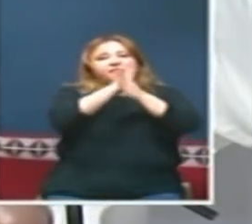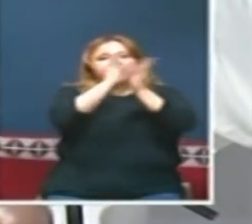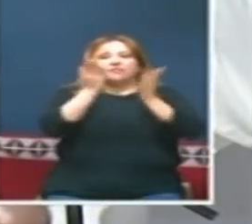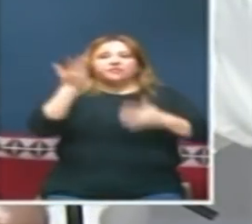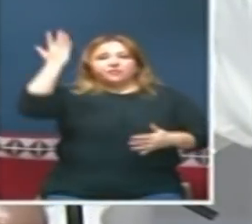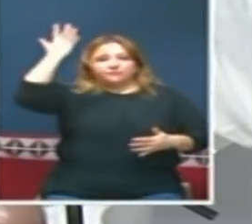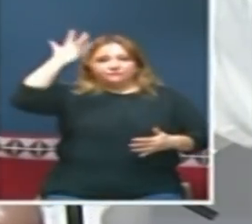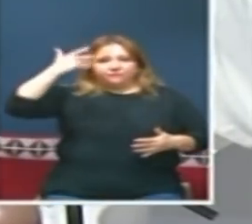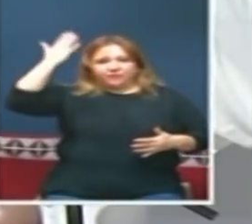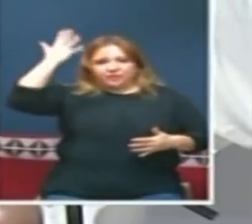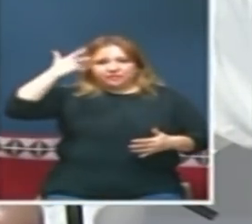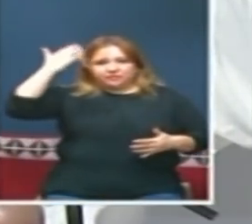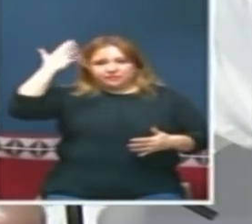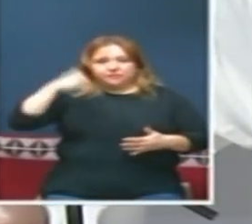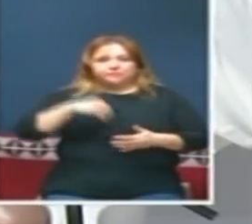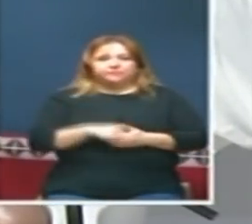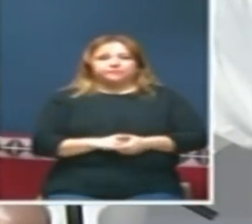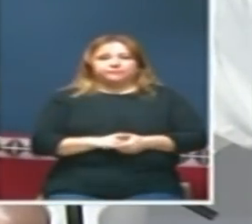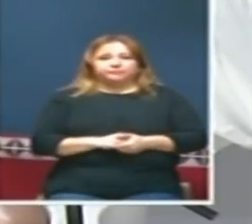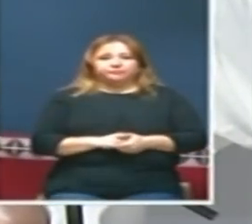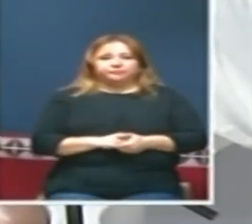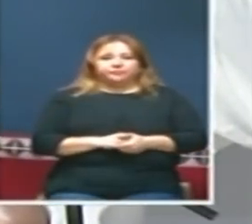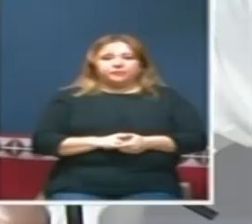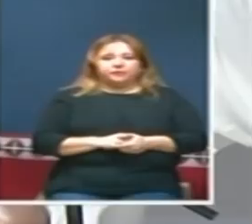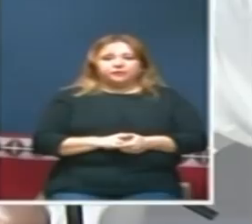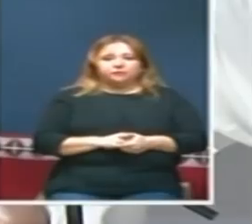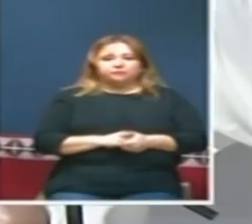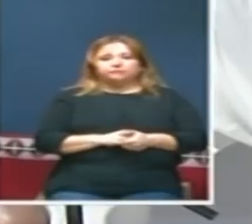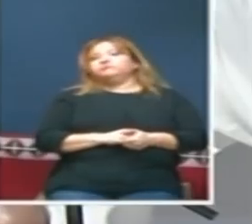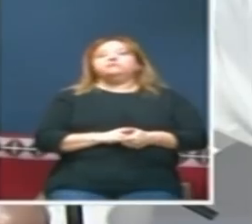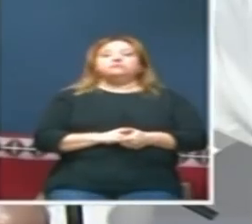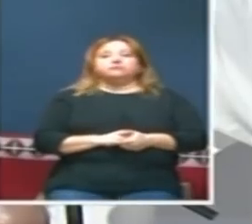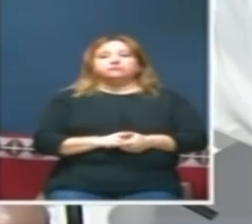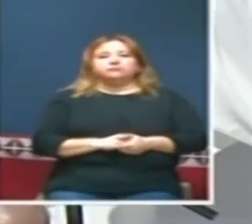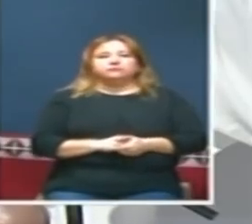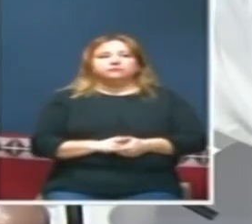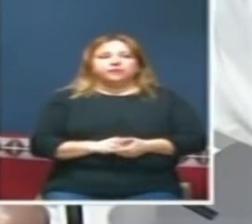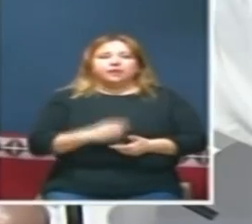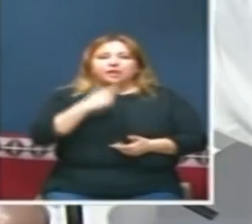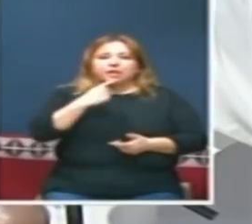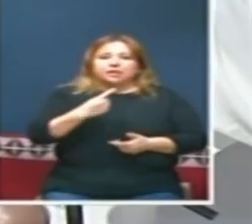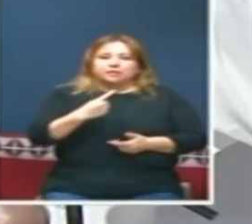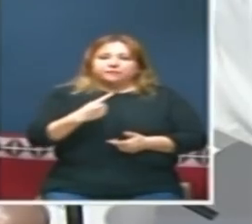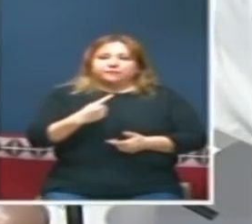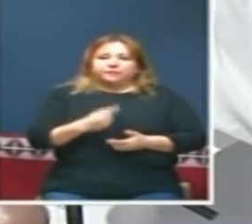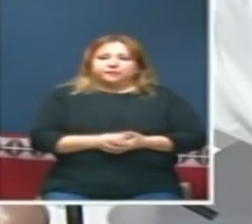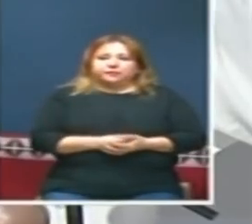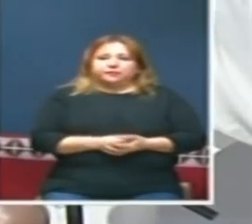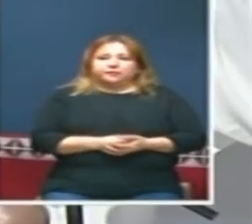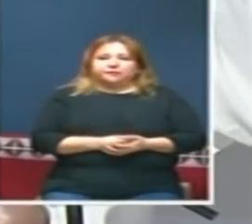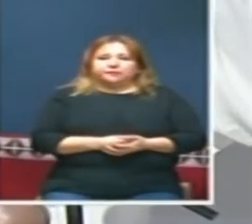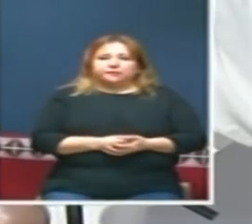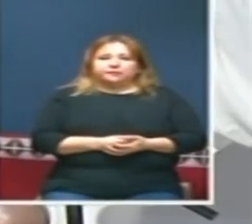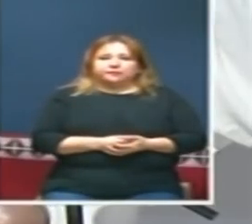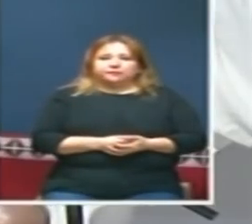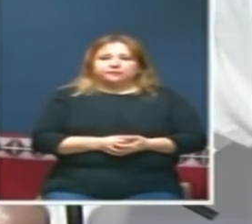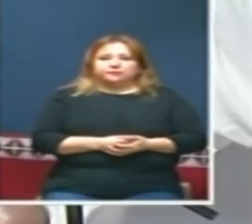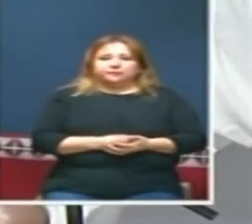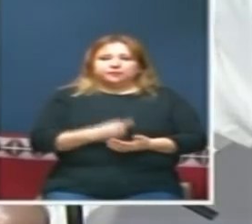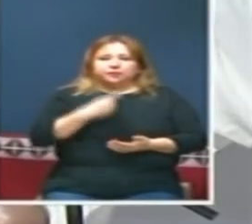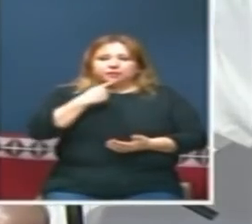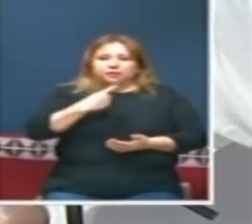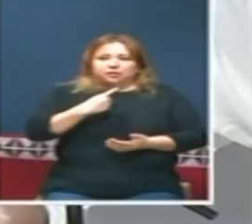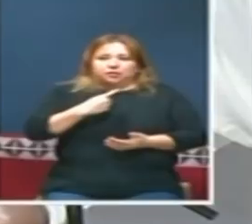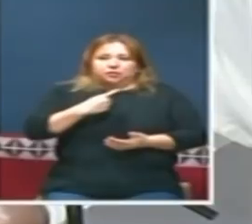seriez-vous. Comme dit l'Écriture, n'ayez aucune crainte de ces gens-là. Ne vous laissez